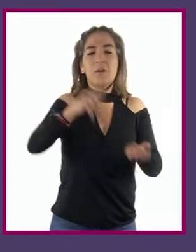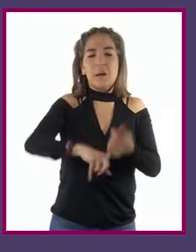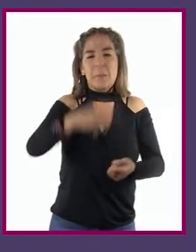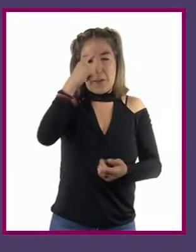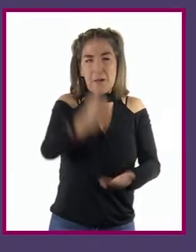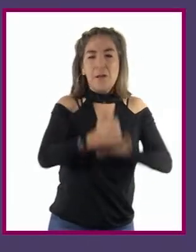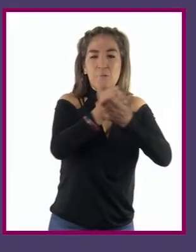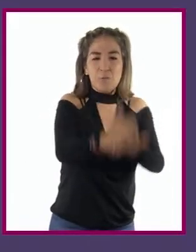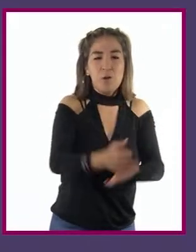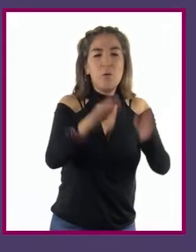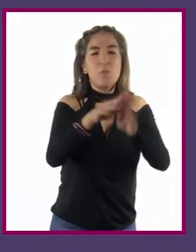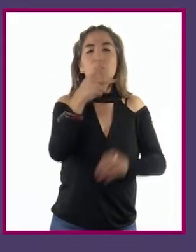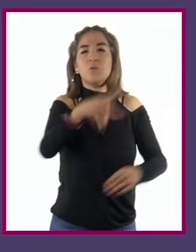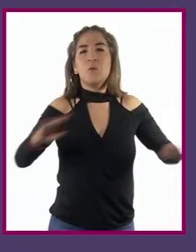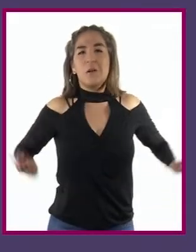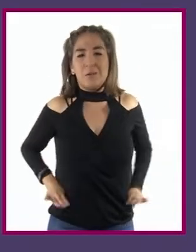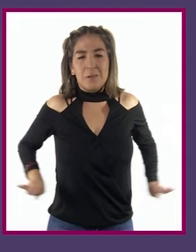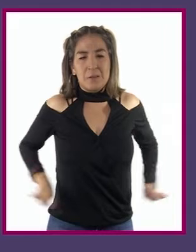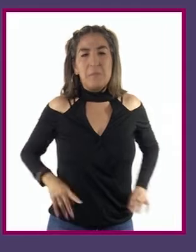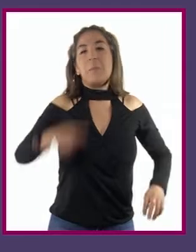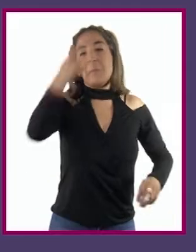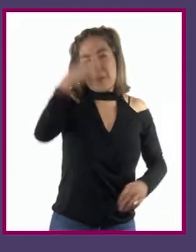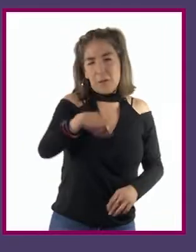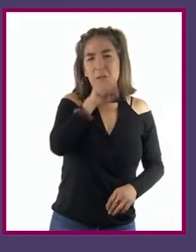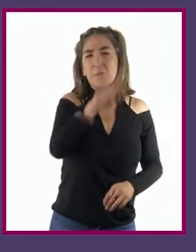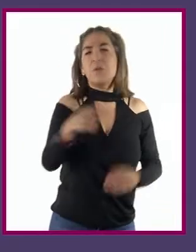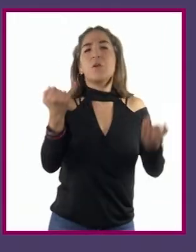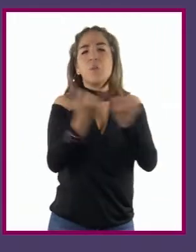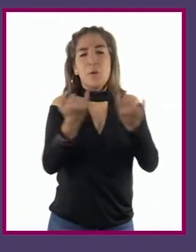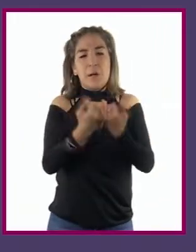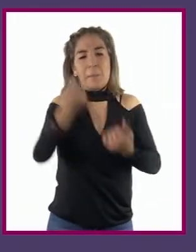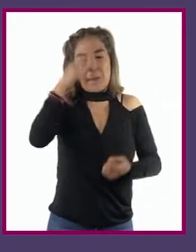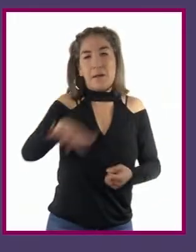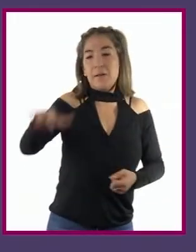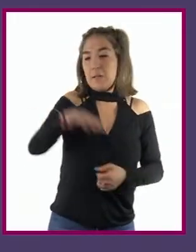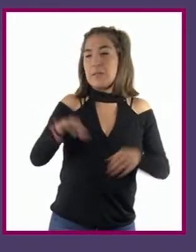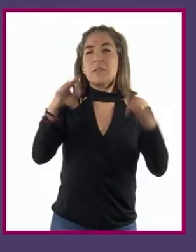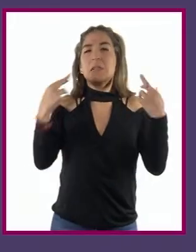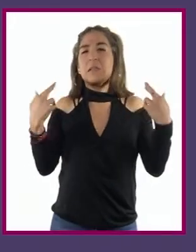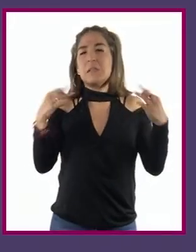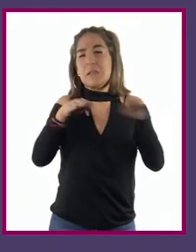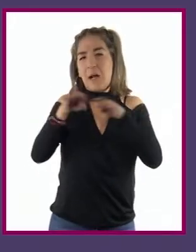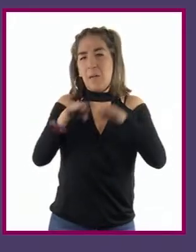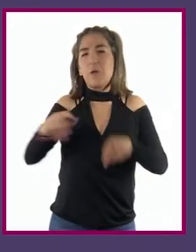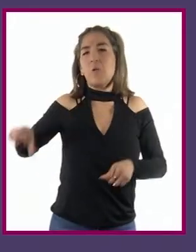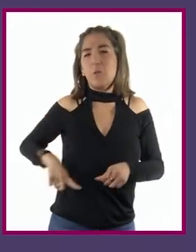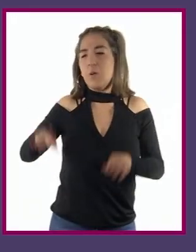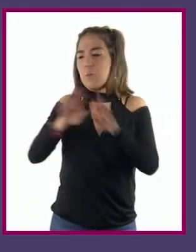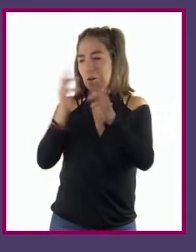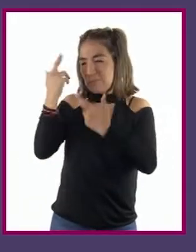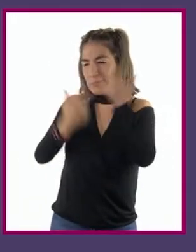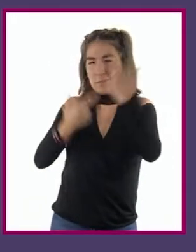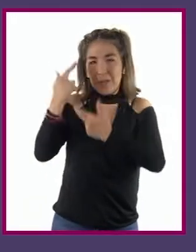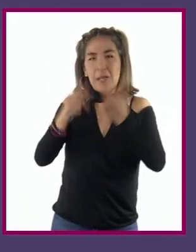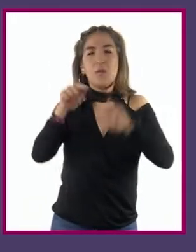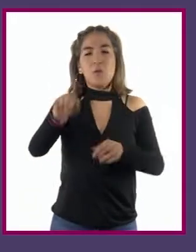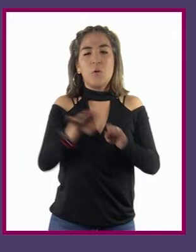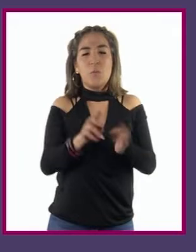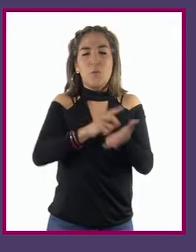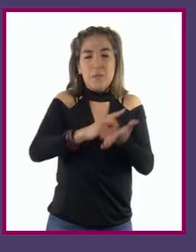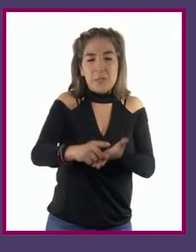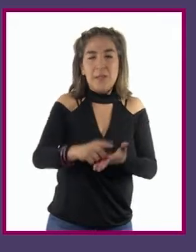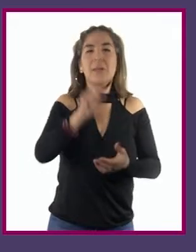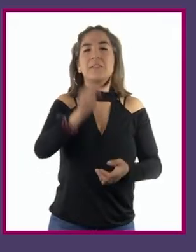demás, pero también son útiles para evaluar el desempeño de las autoridades, como lo son la dignidad humana, la libertad,